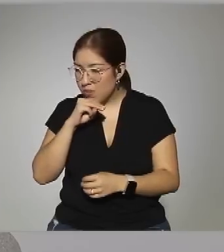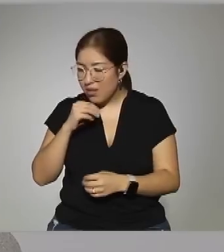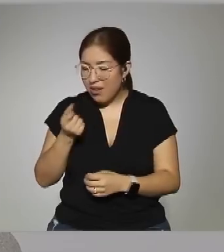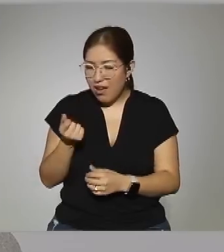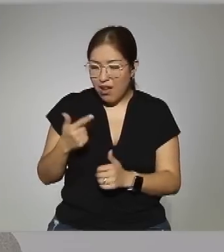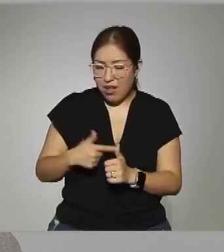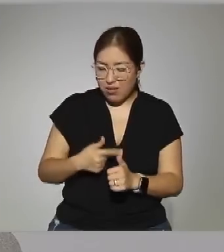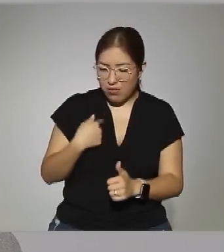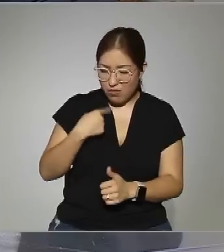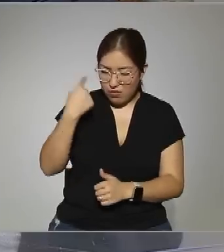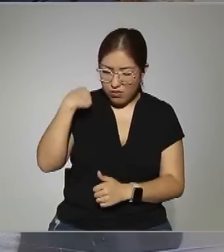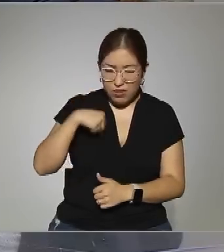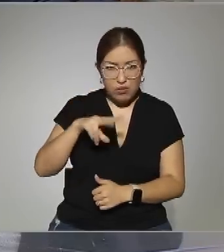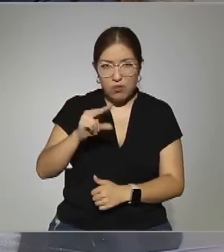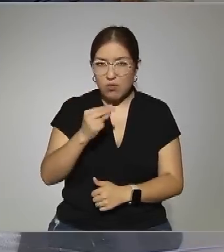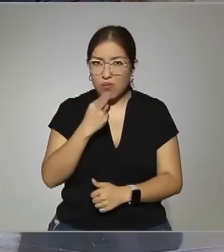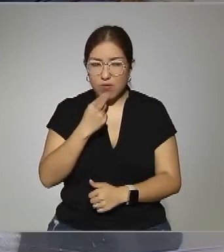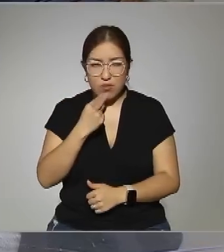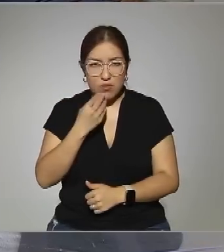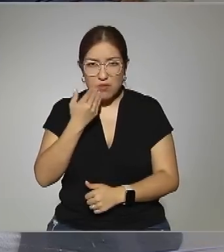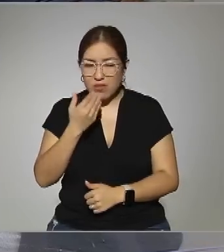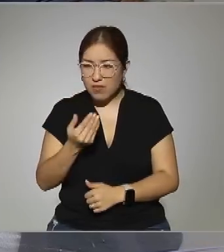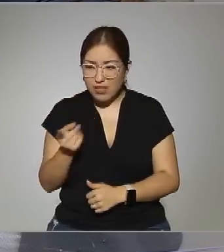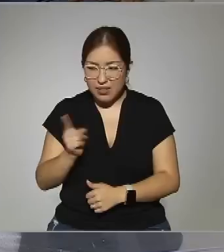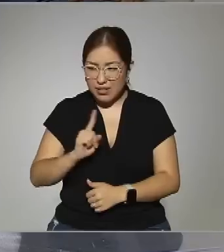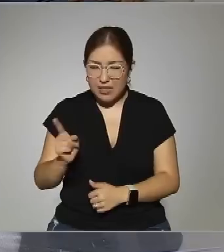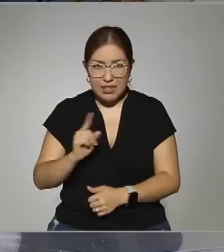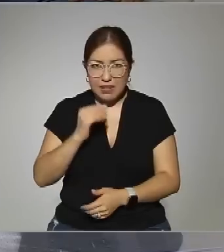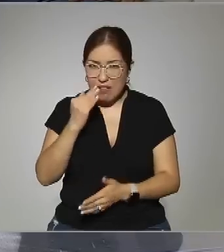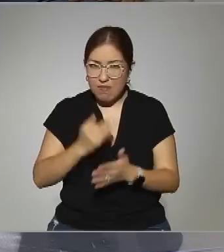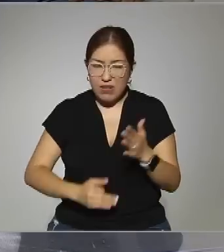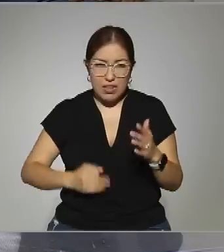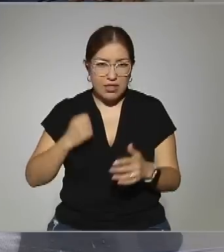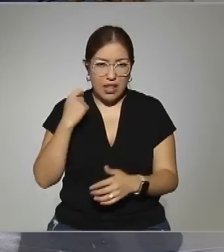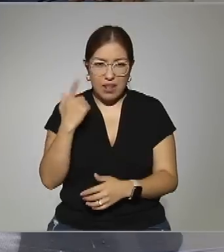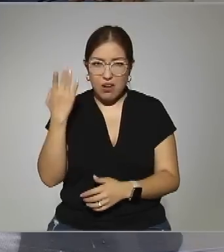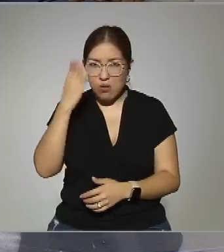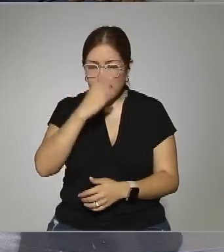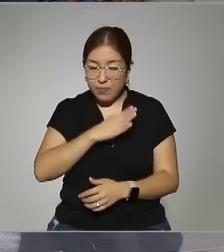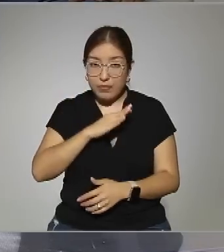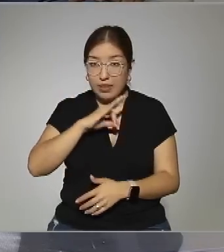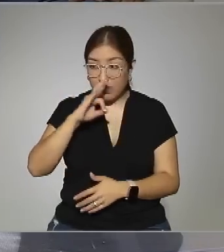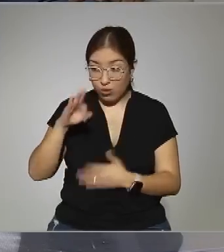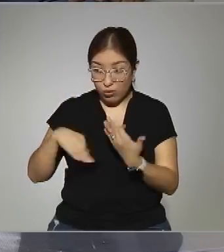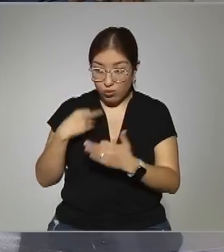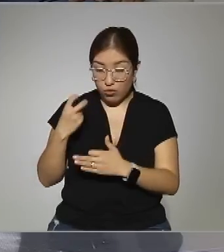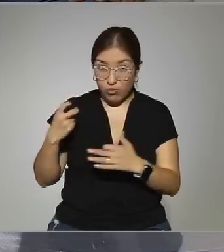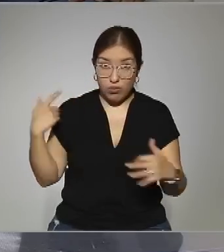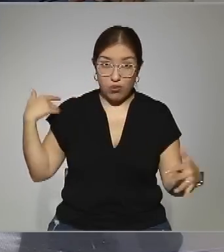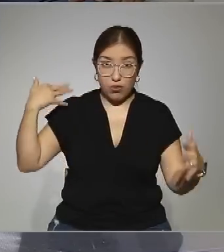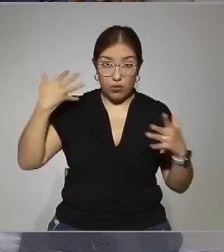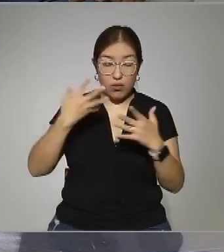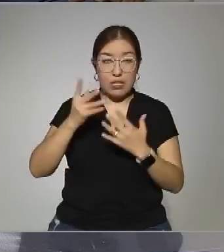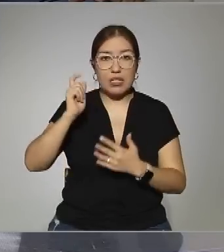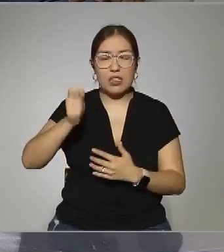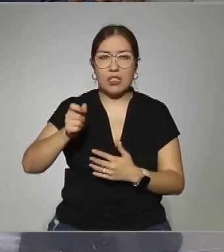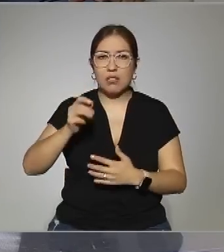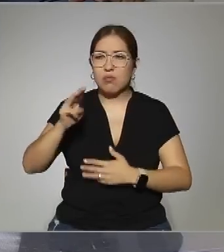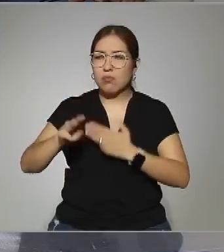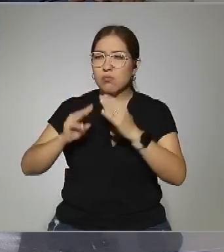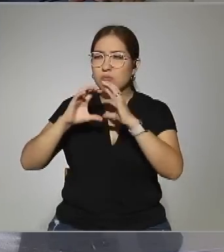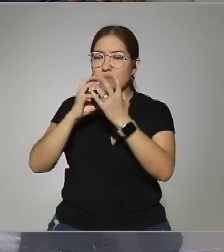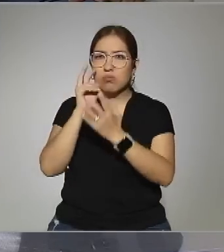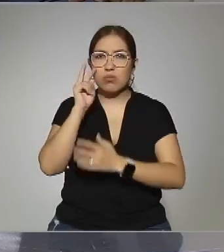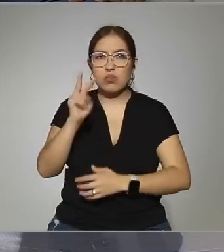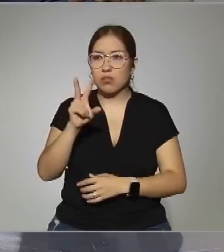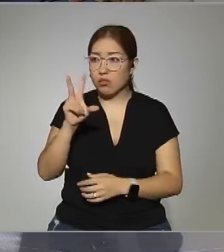y que no es agradable y que hay algo que no está bien en ti. Entonces, todo esto obviamente genera una percepción del mundo donde no